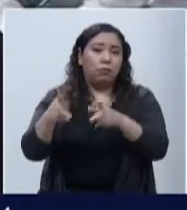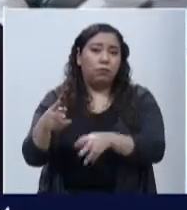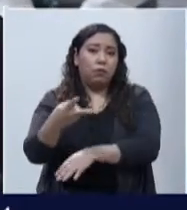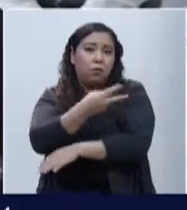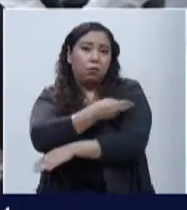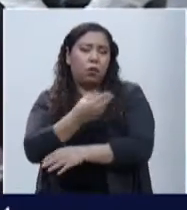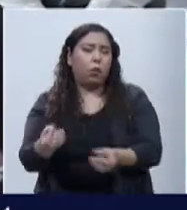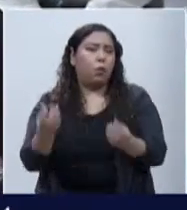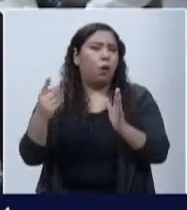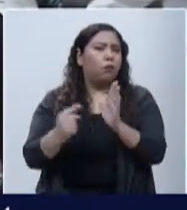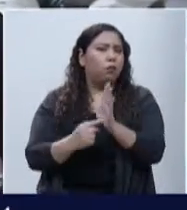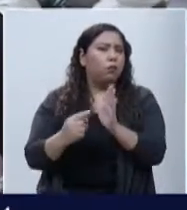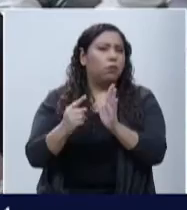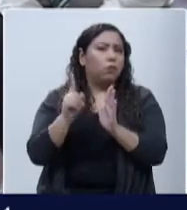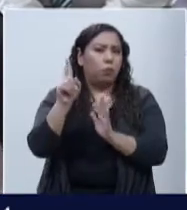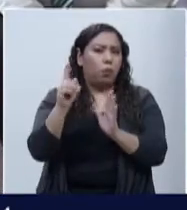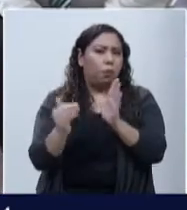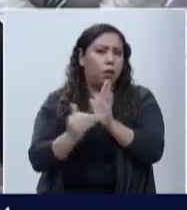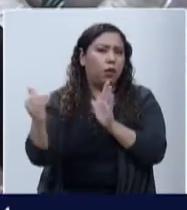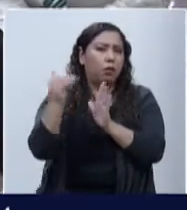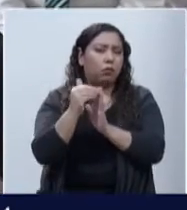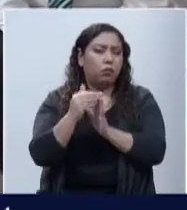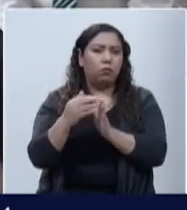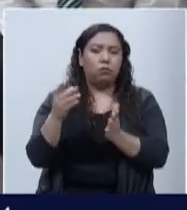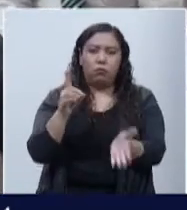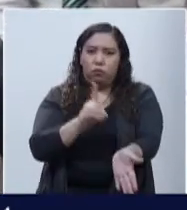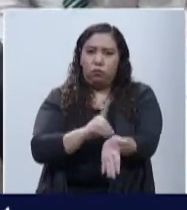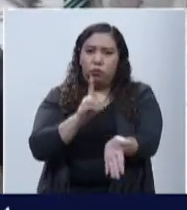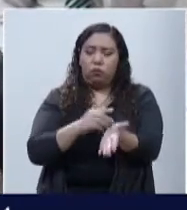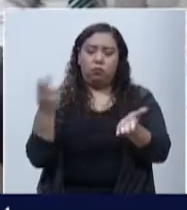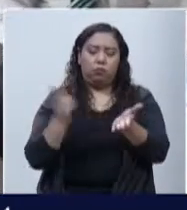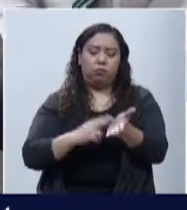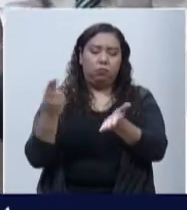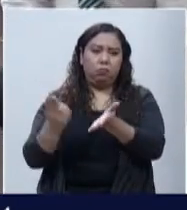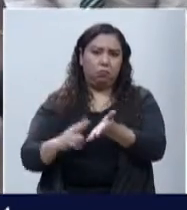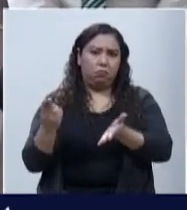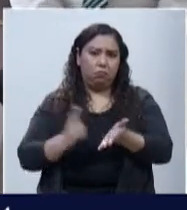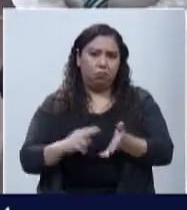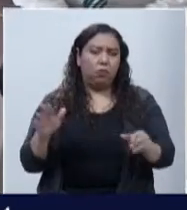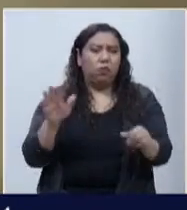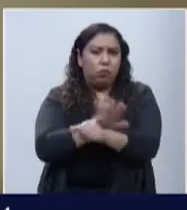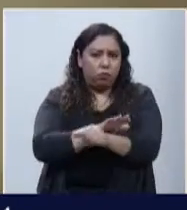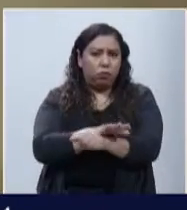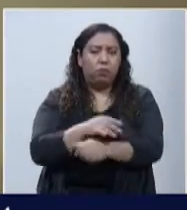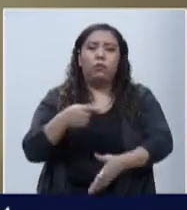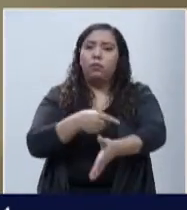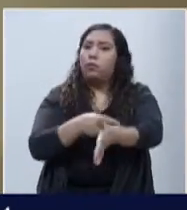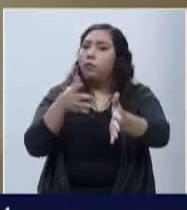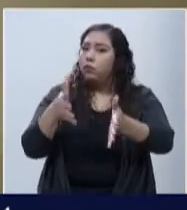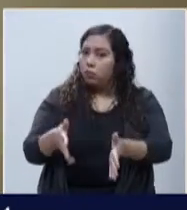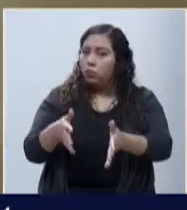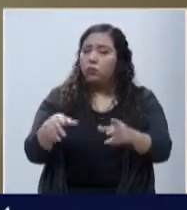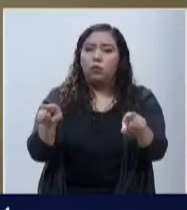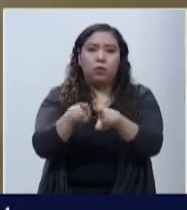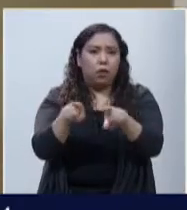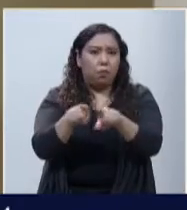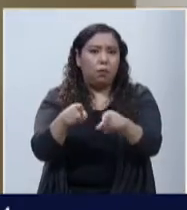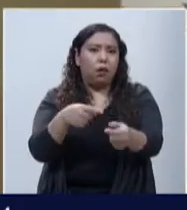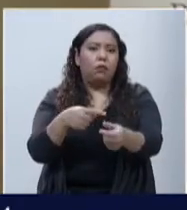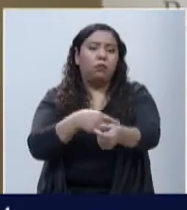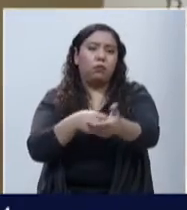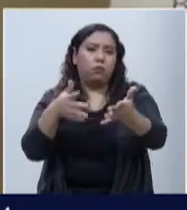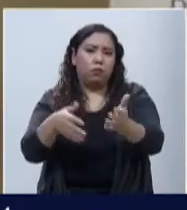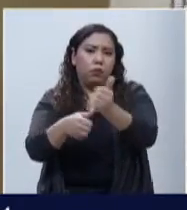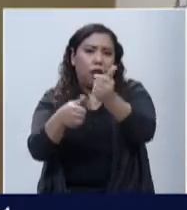nacional hemos hecho una contratación de más de seis mil médicos además de auxiliares de enfermería y licenciados en enfermería tenemos suficiente médico contra